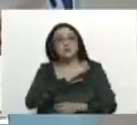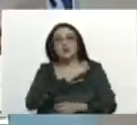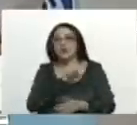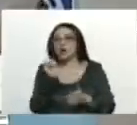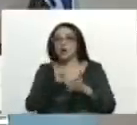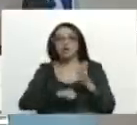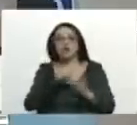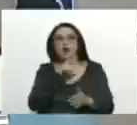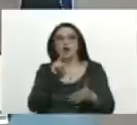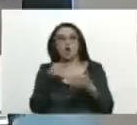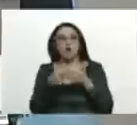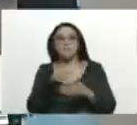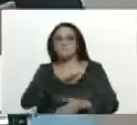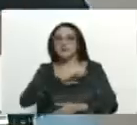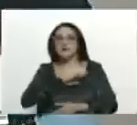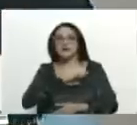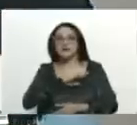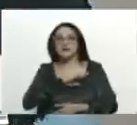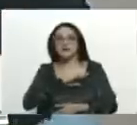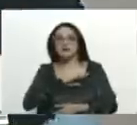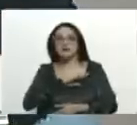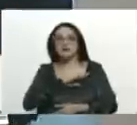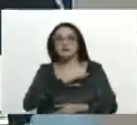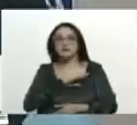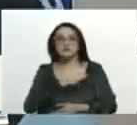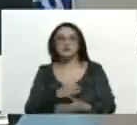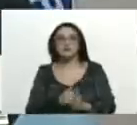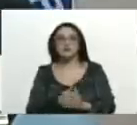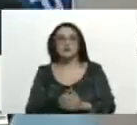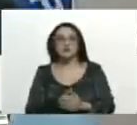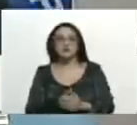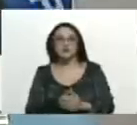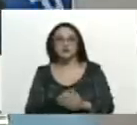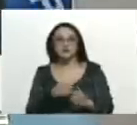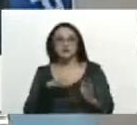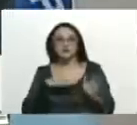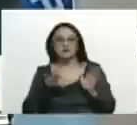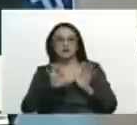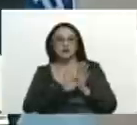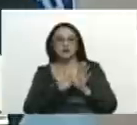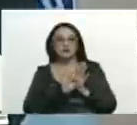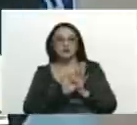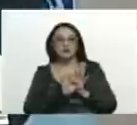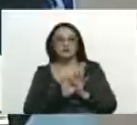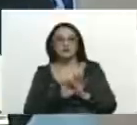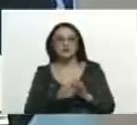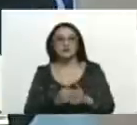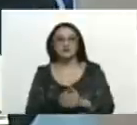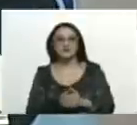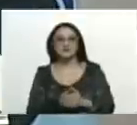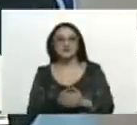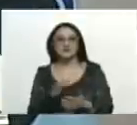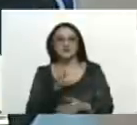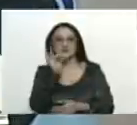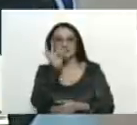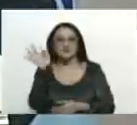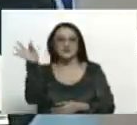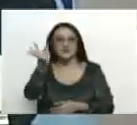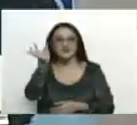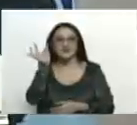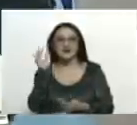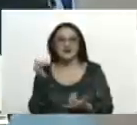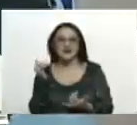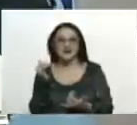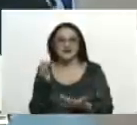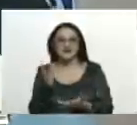no estaban a su nombre todo esto es parte del documento que reposa la fiscalía Federal que